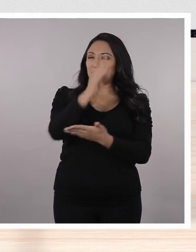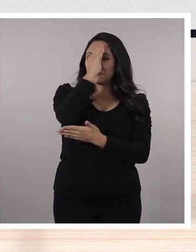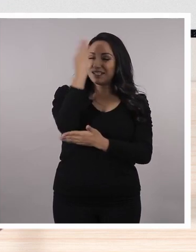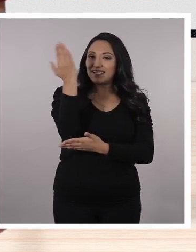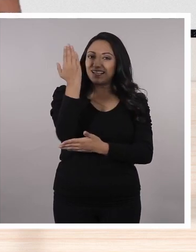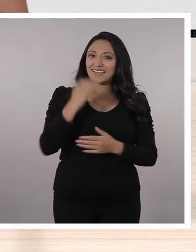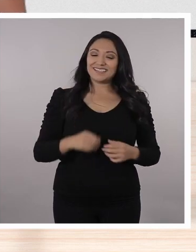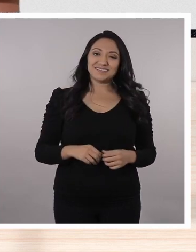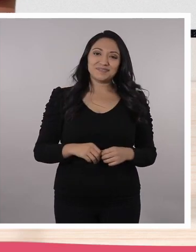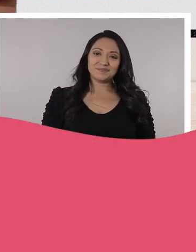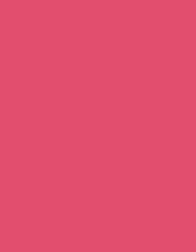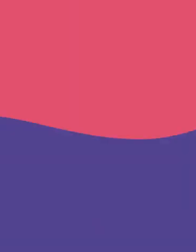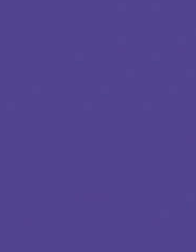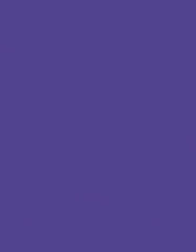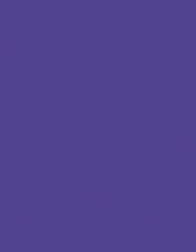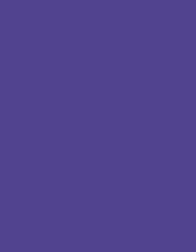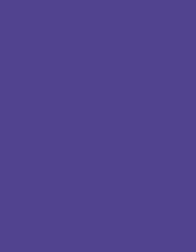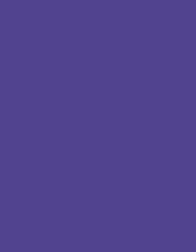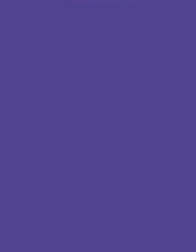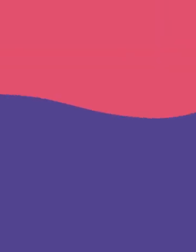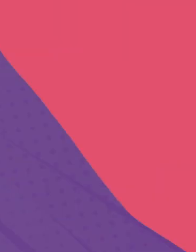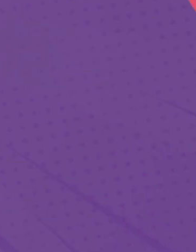con Aprender la tele?